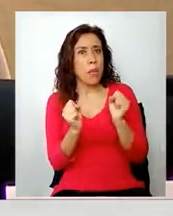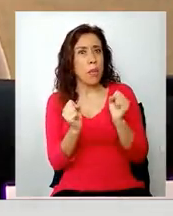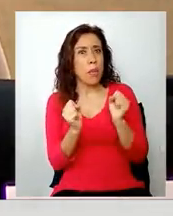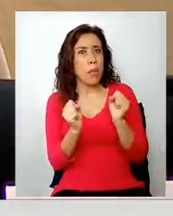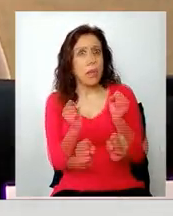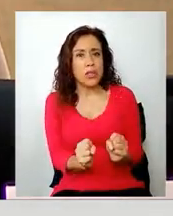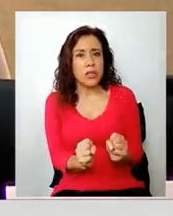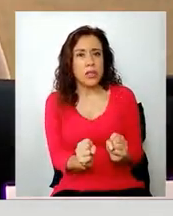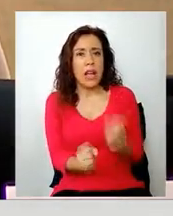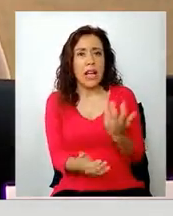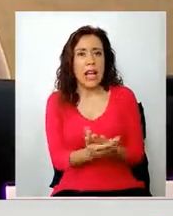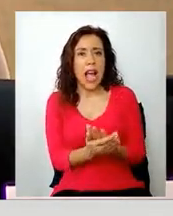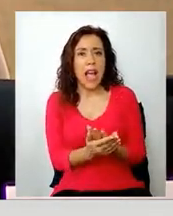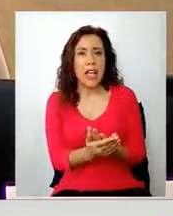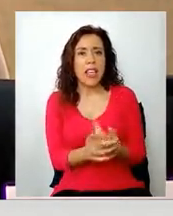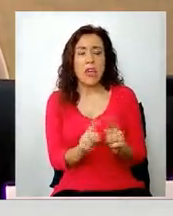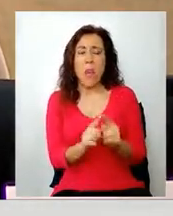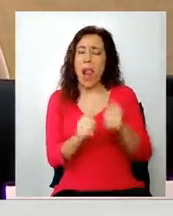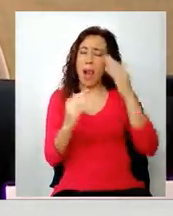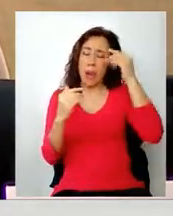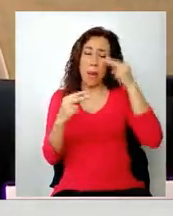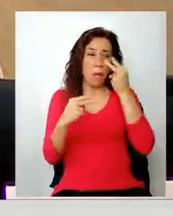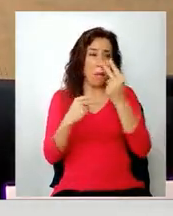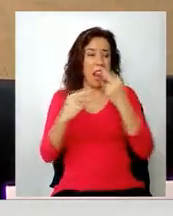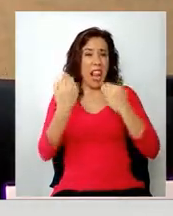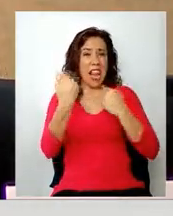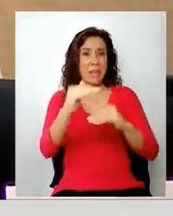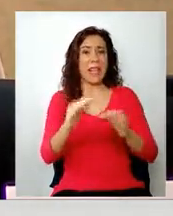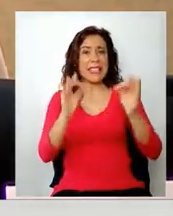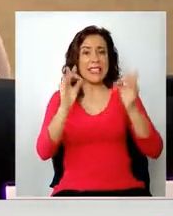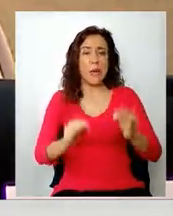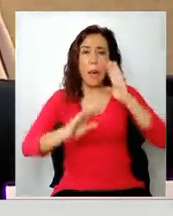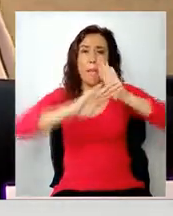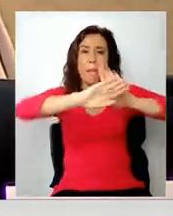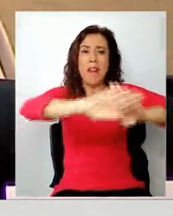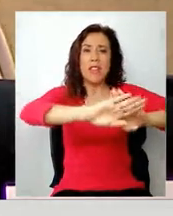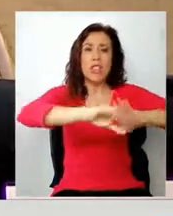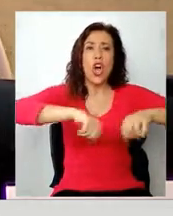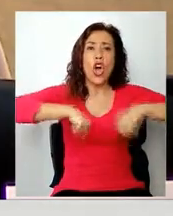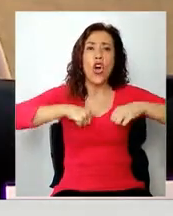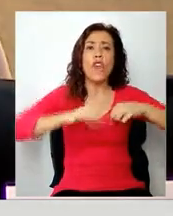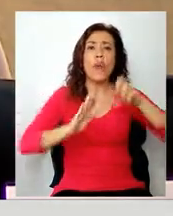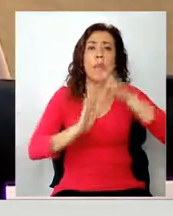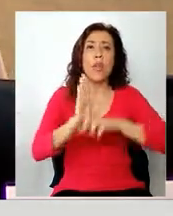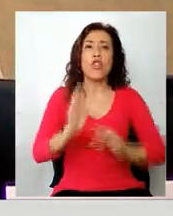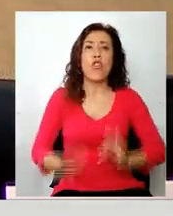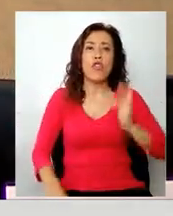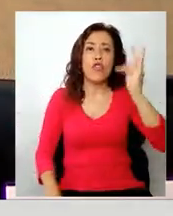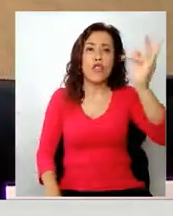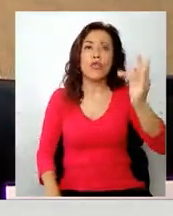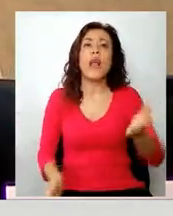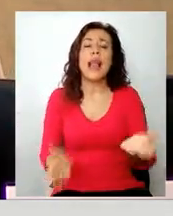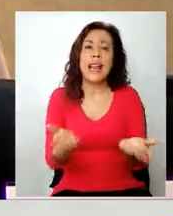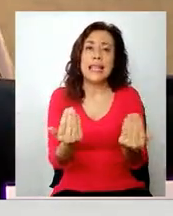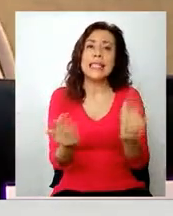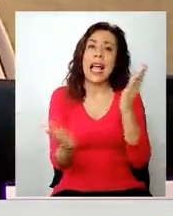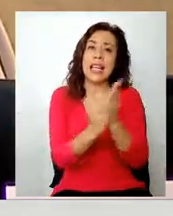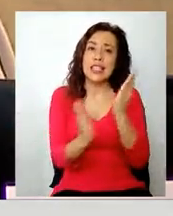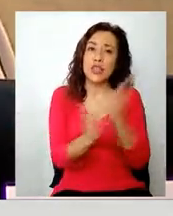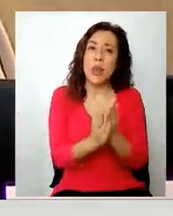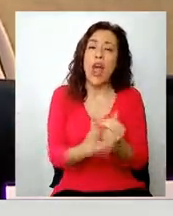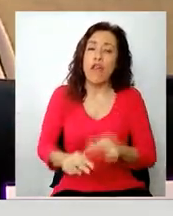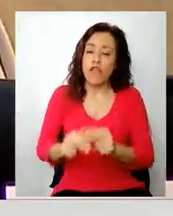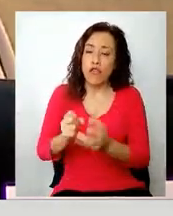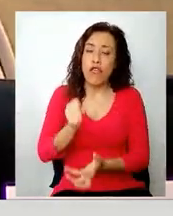una mirada tan estrecha hablar de seguridad de prevención de jóvenes con proyectos de futuro requiere de escuelas y recursos disponibles para